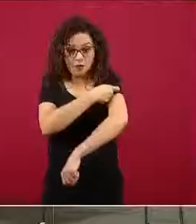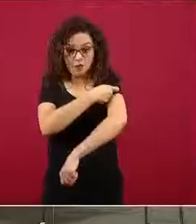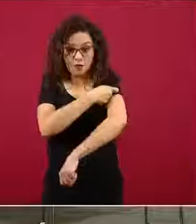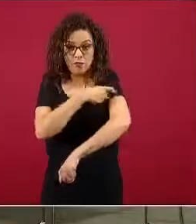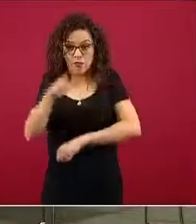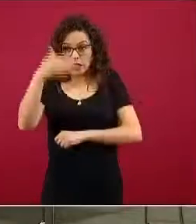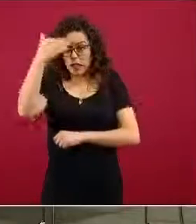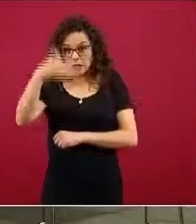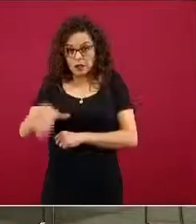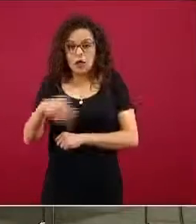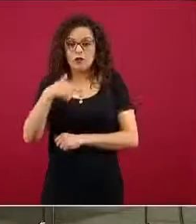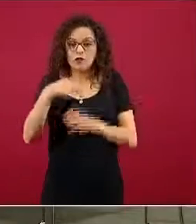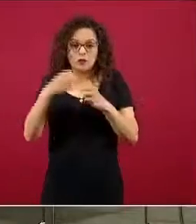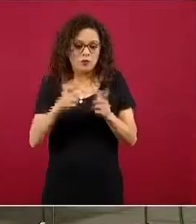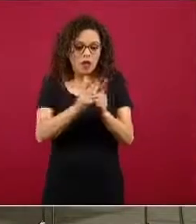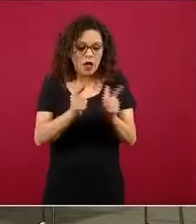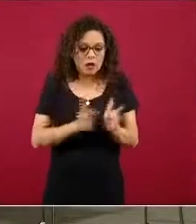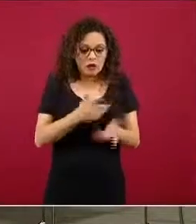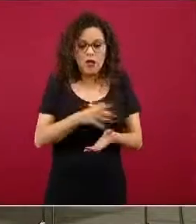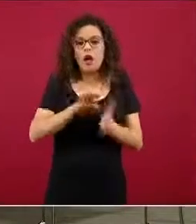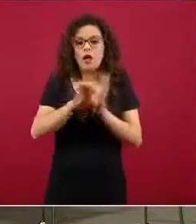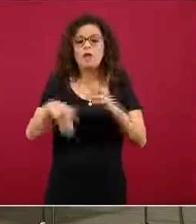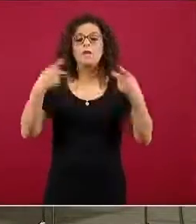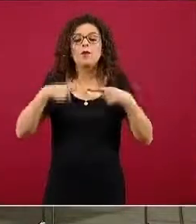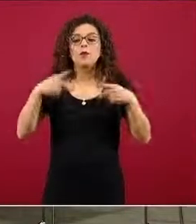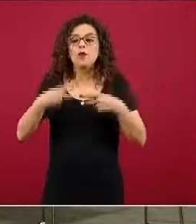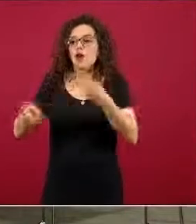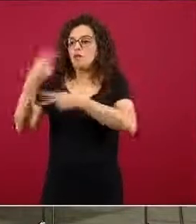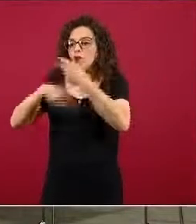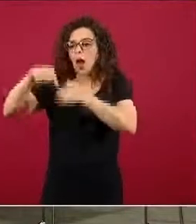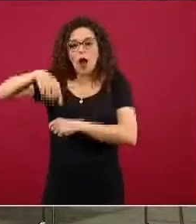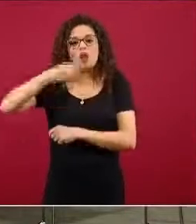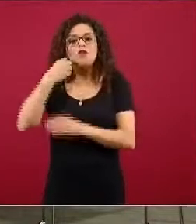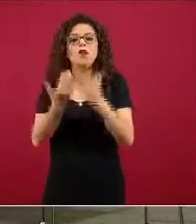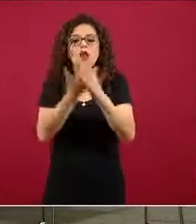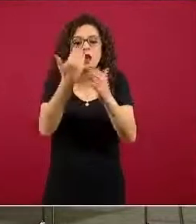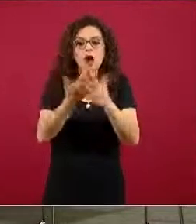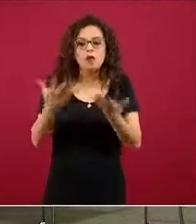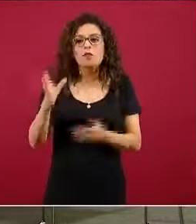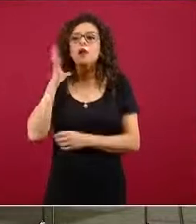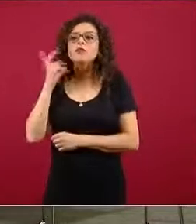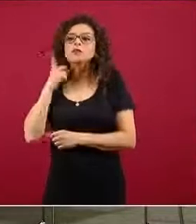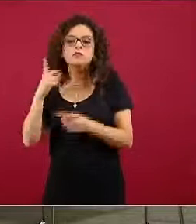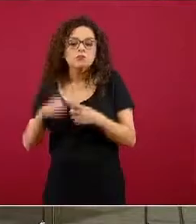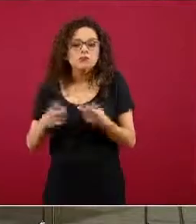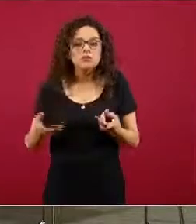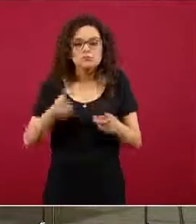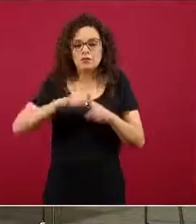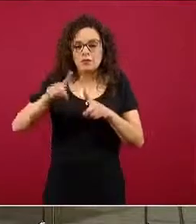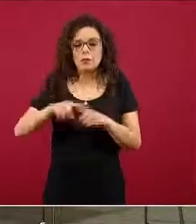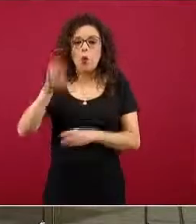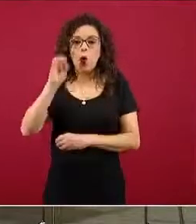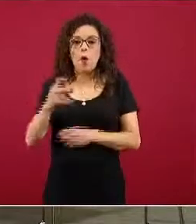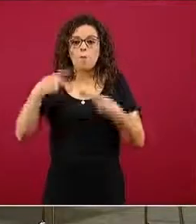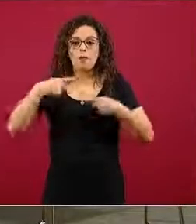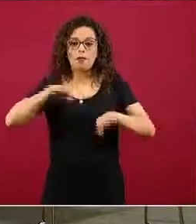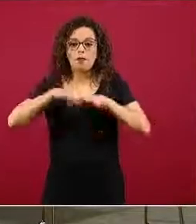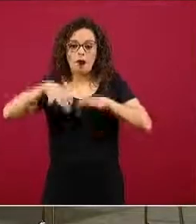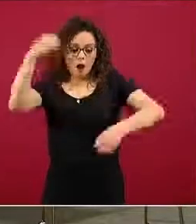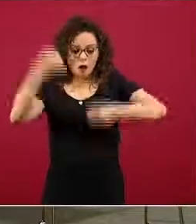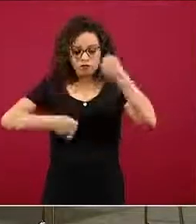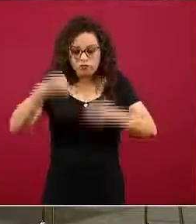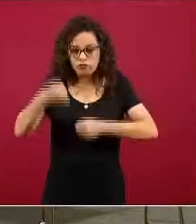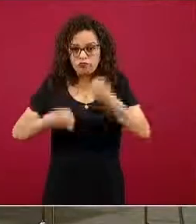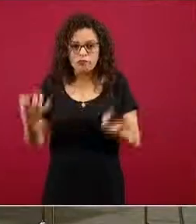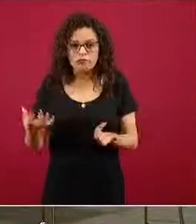grupo. Periodistas que acuden a la mañanera, legisladoras, legisladores, camioneros, camioneras, X,